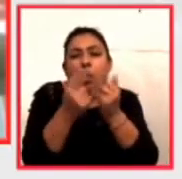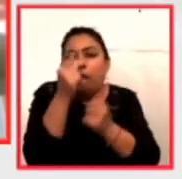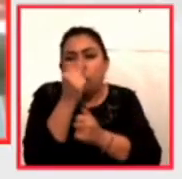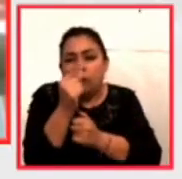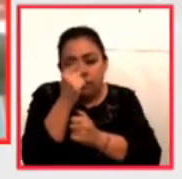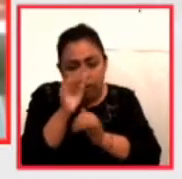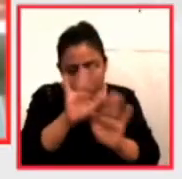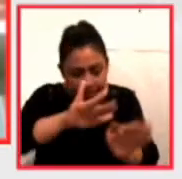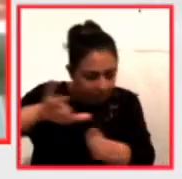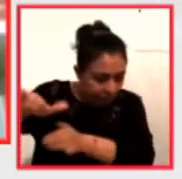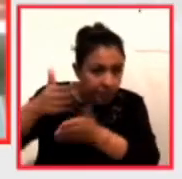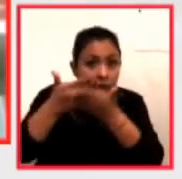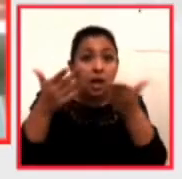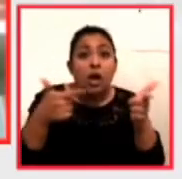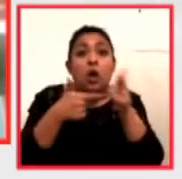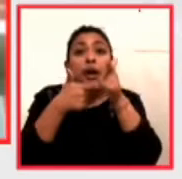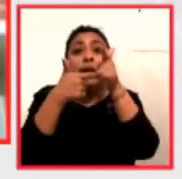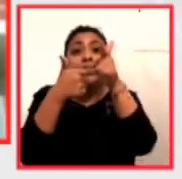continuar con algunas.